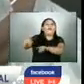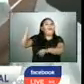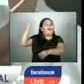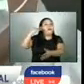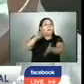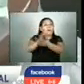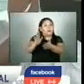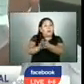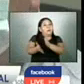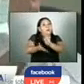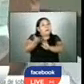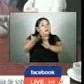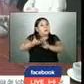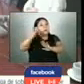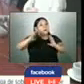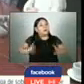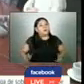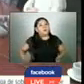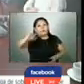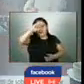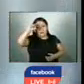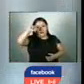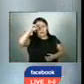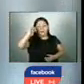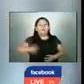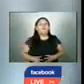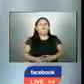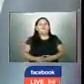pago de sobresueldos en gobiernos anteriores.